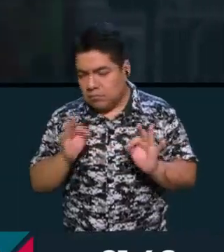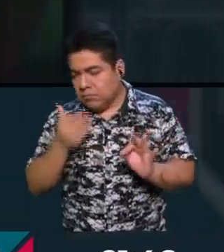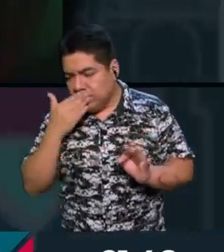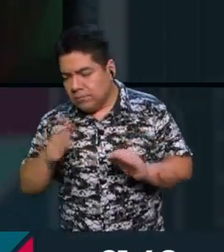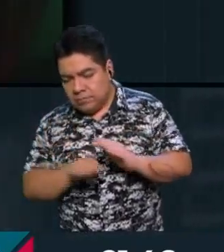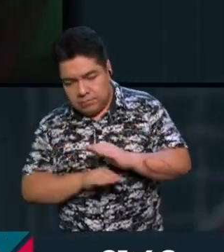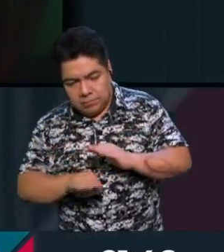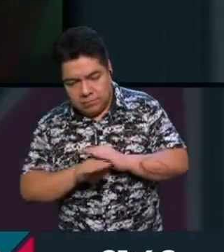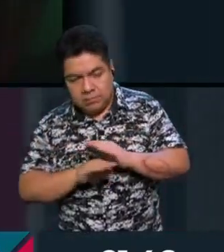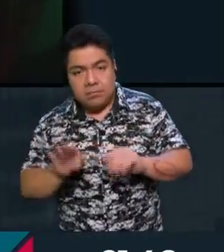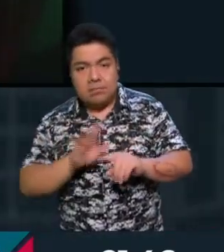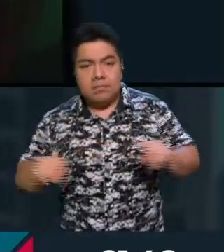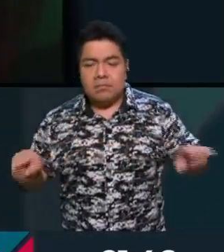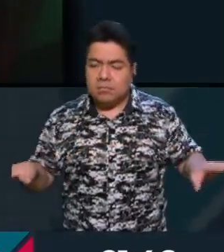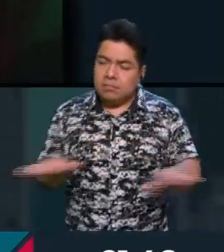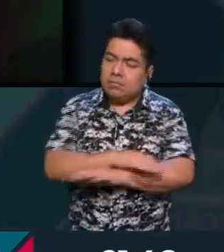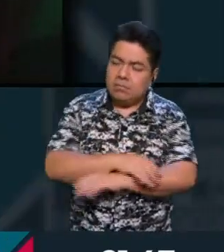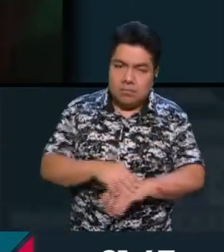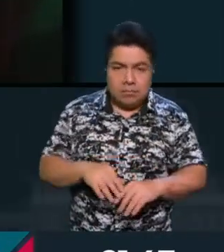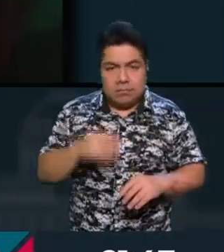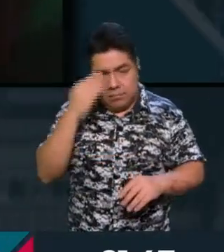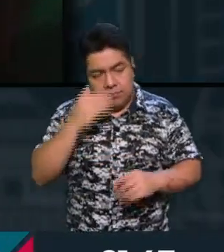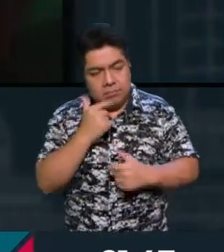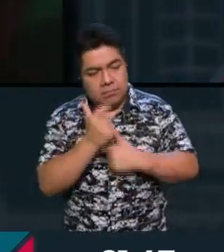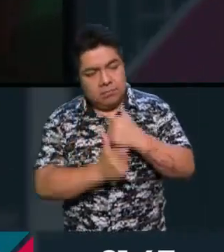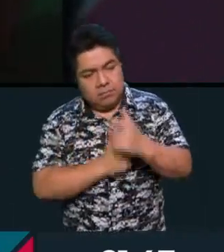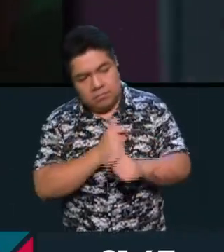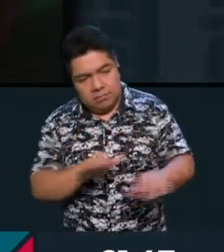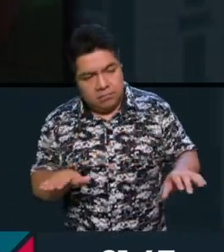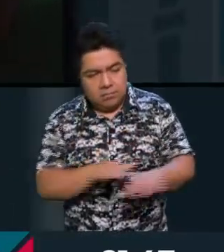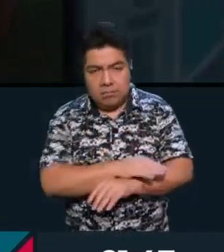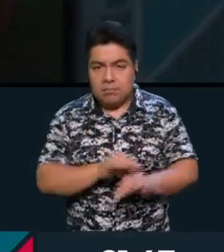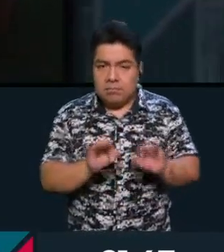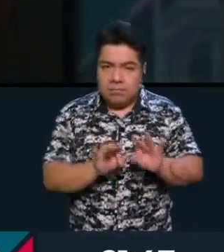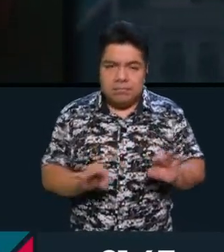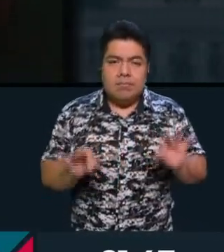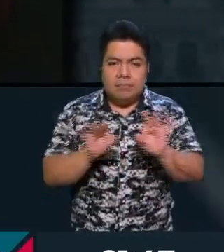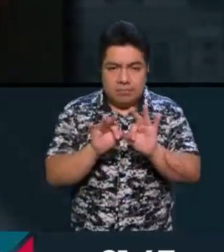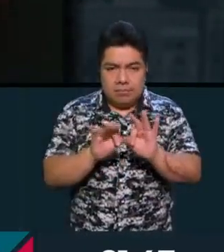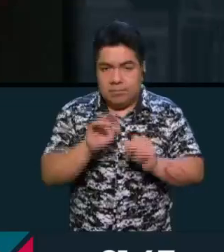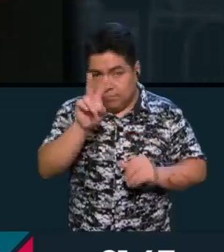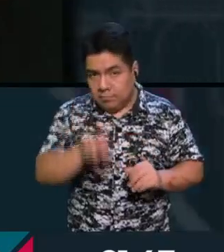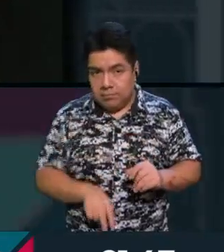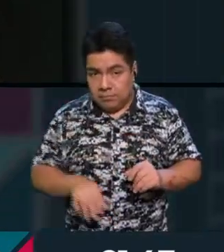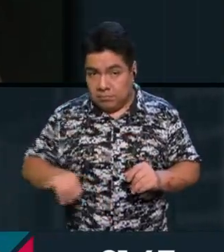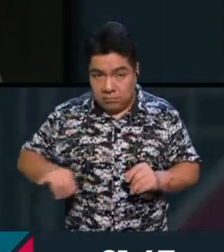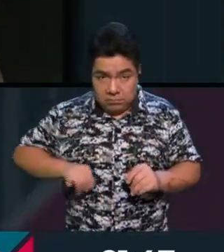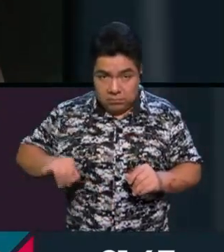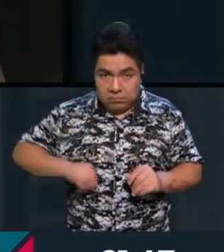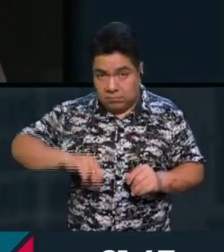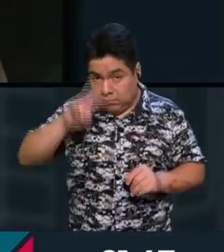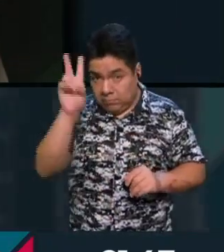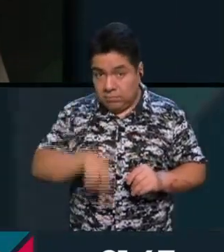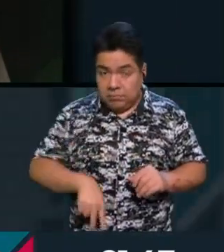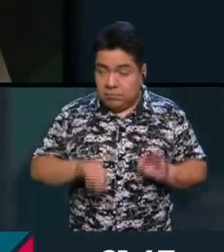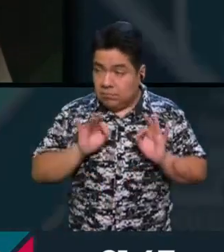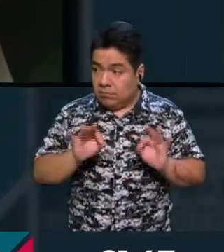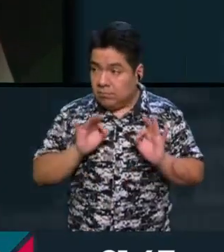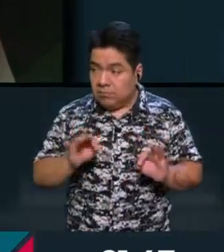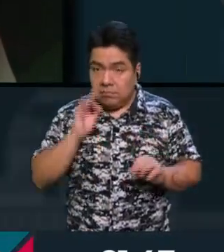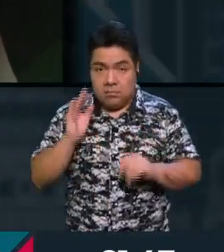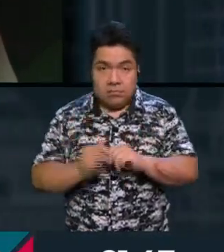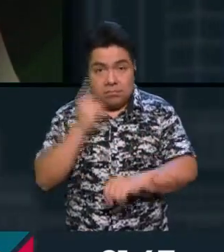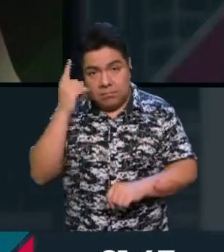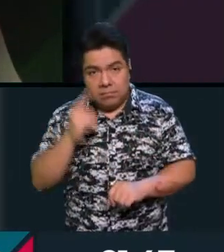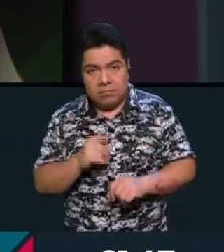para una transformación económica fundamental. Es muy interesante y es un gran fenómeno, porque